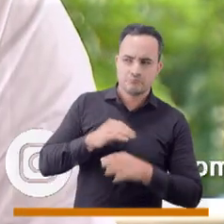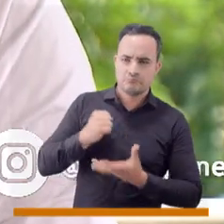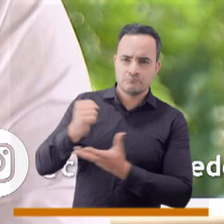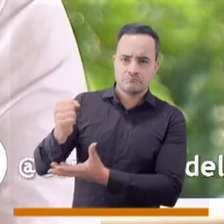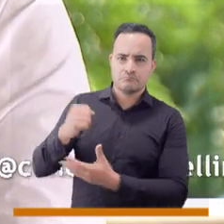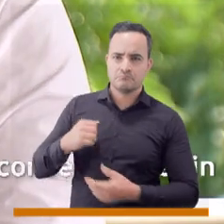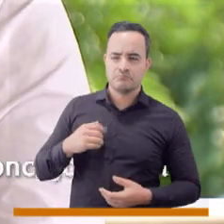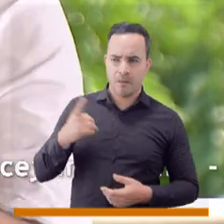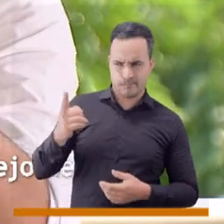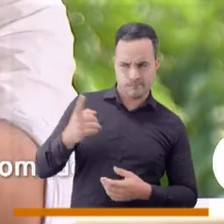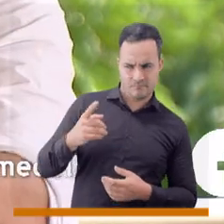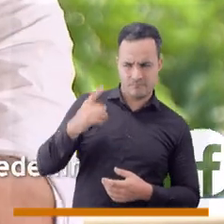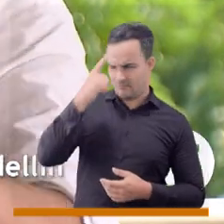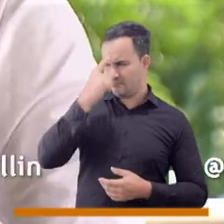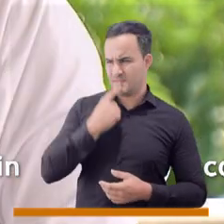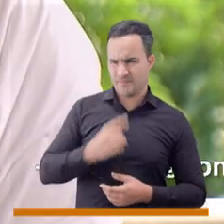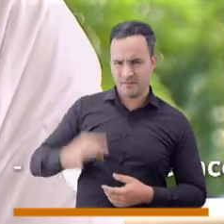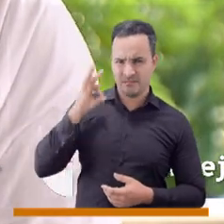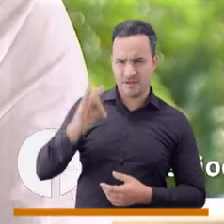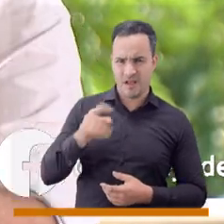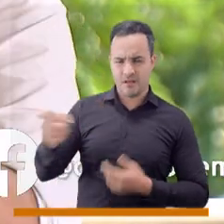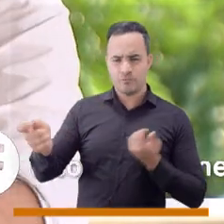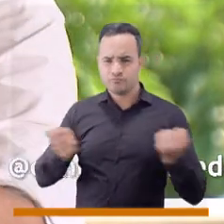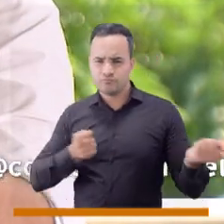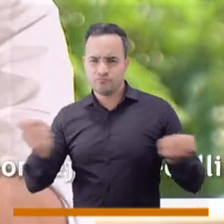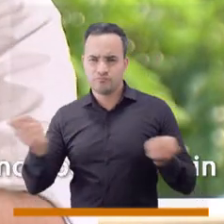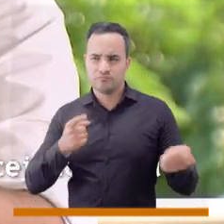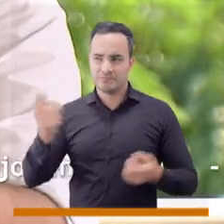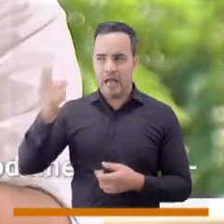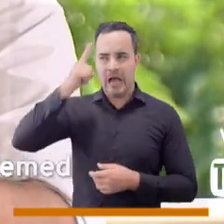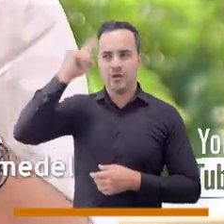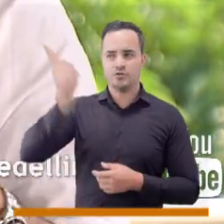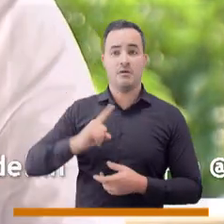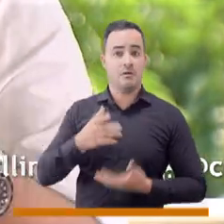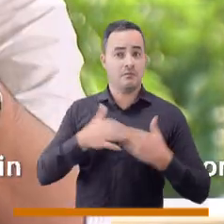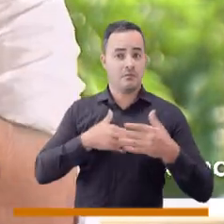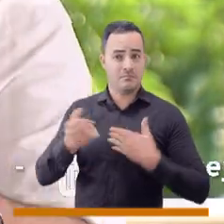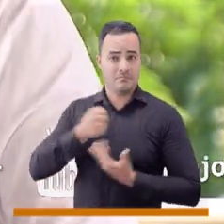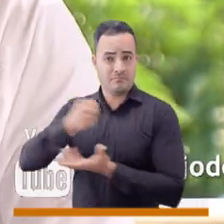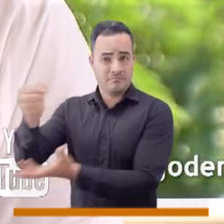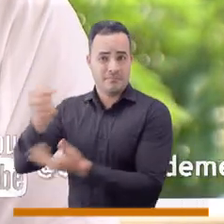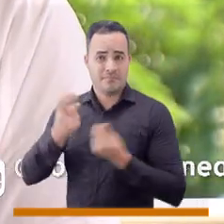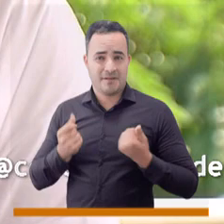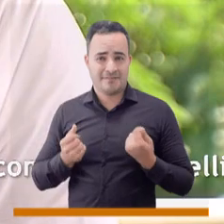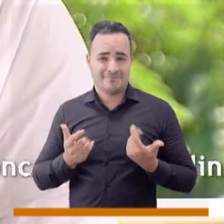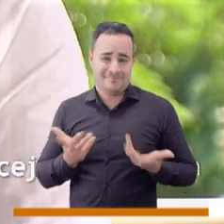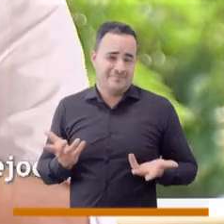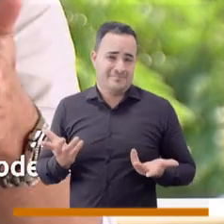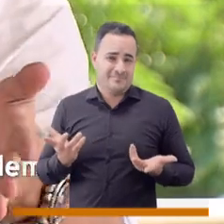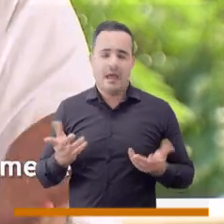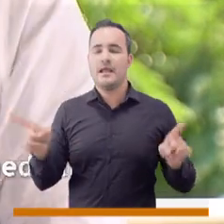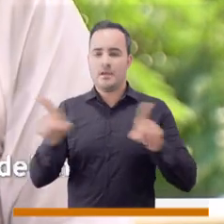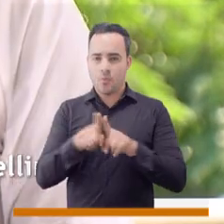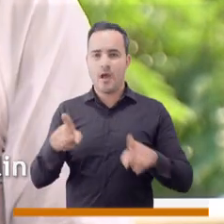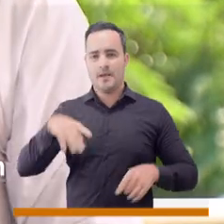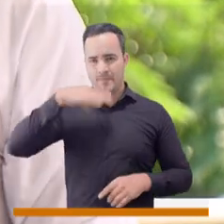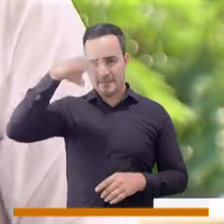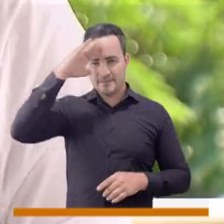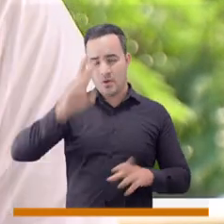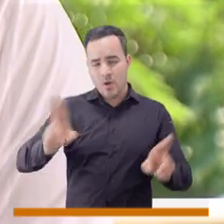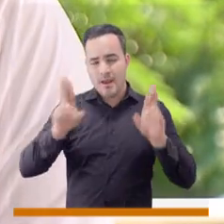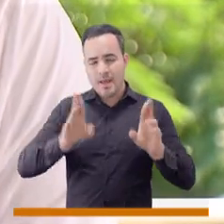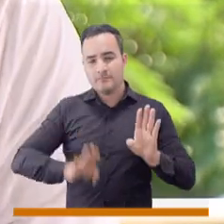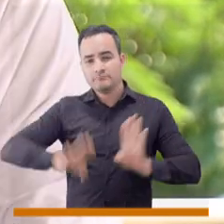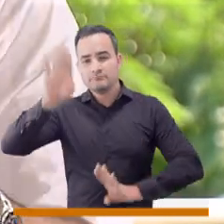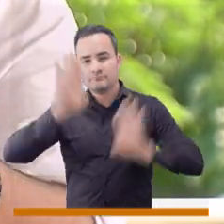pesitos donde uno sepa que las personas que están allá sentadas no tienen la idoneidad ni la capacidad de poderle cuidar los recursos a uno. Eso mismo debería pasar en una ciudad